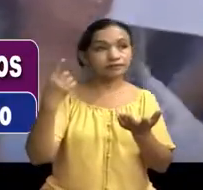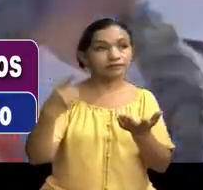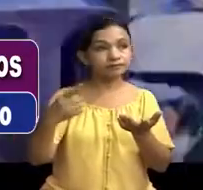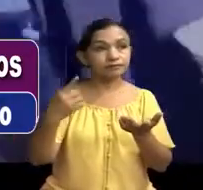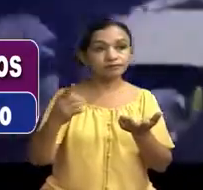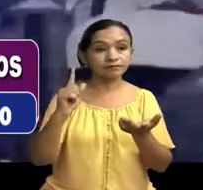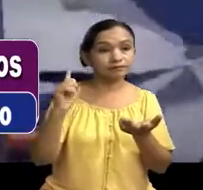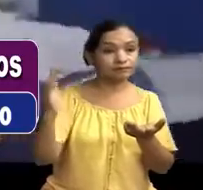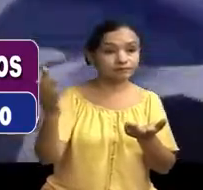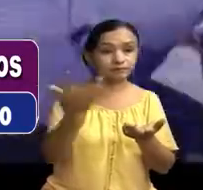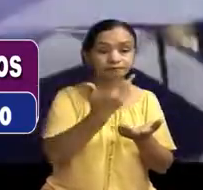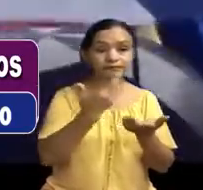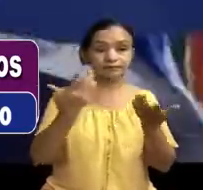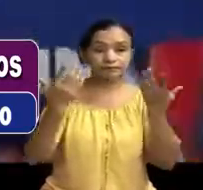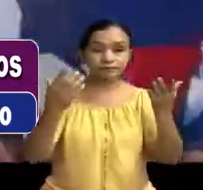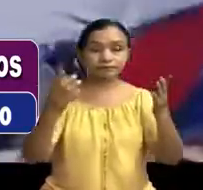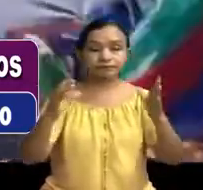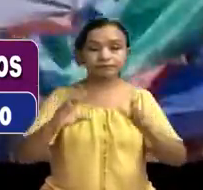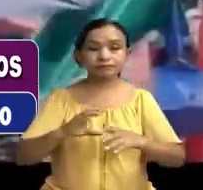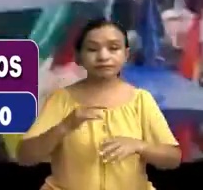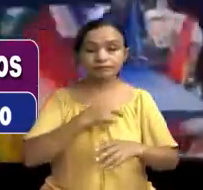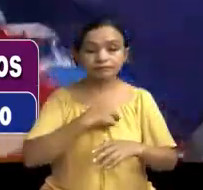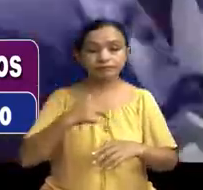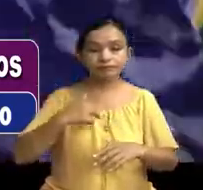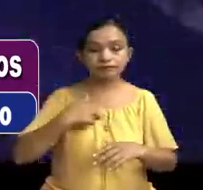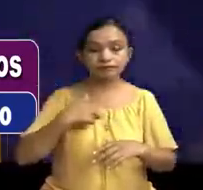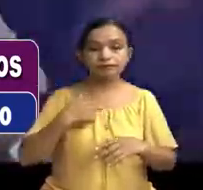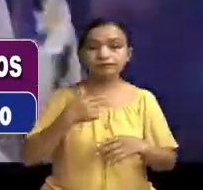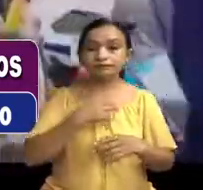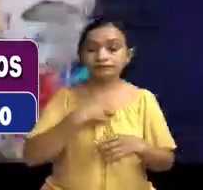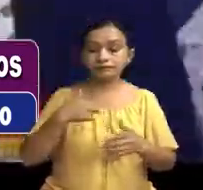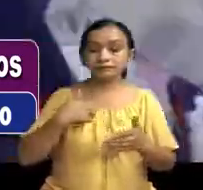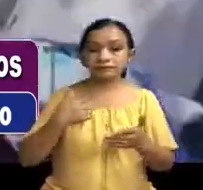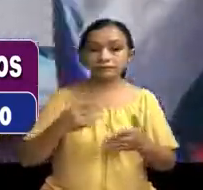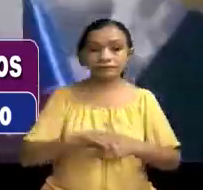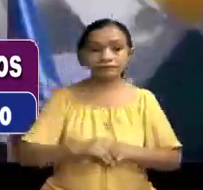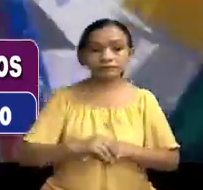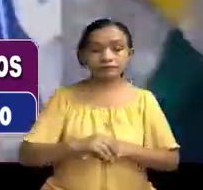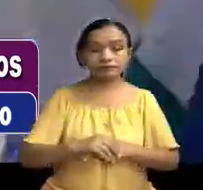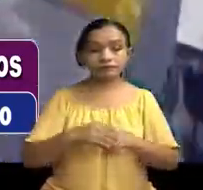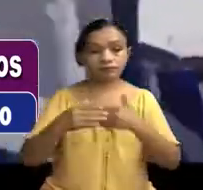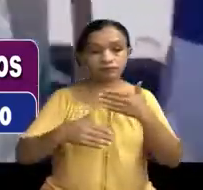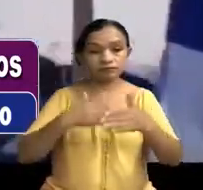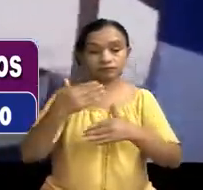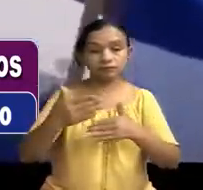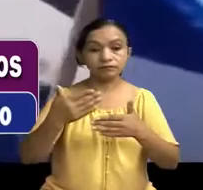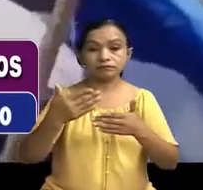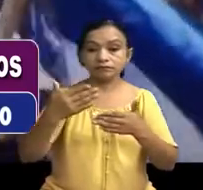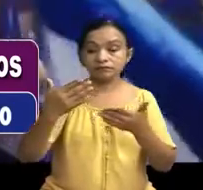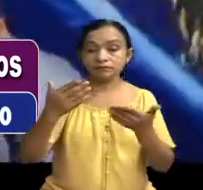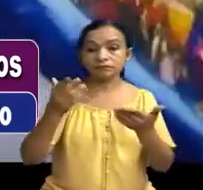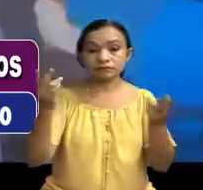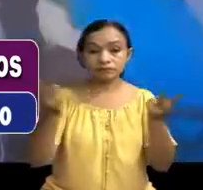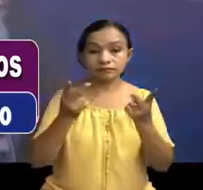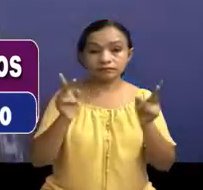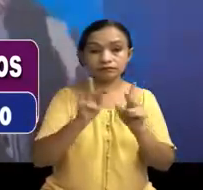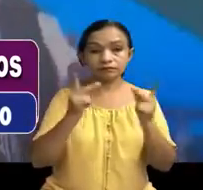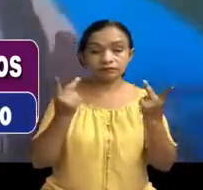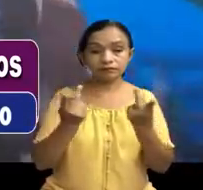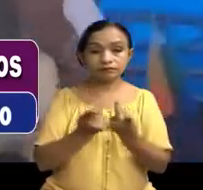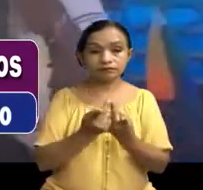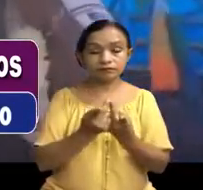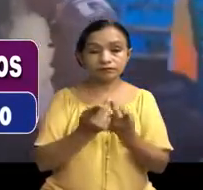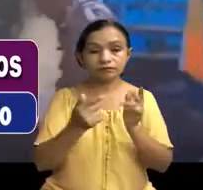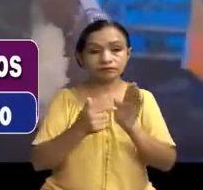dentro de todos esos andamiajes que tratan de montar para deslegitimar los procesos de revolución que vive nuestro pueblo. Le consulto a partir